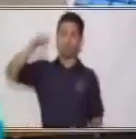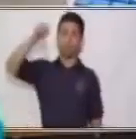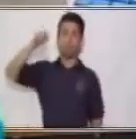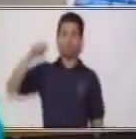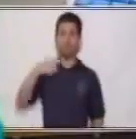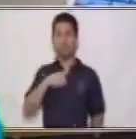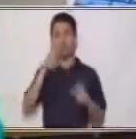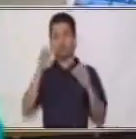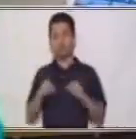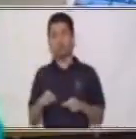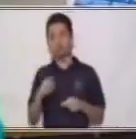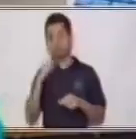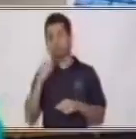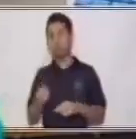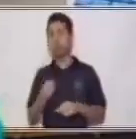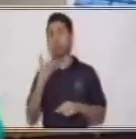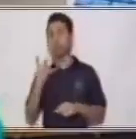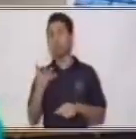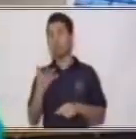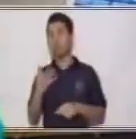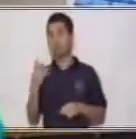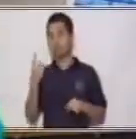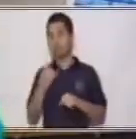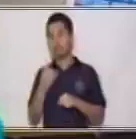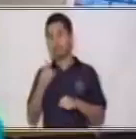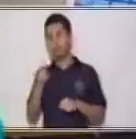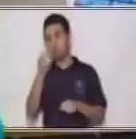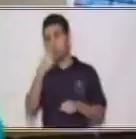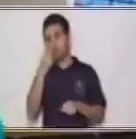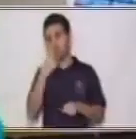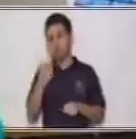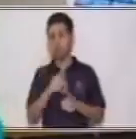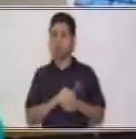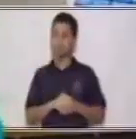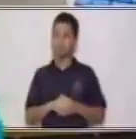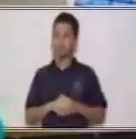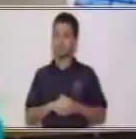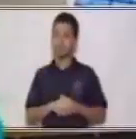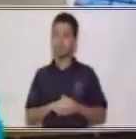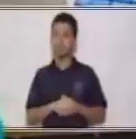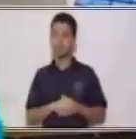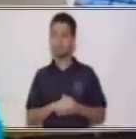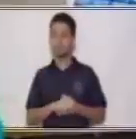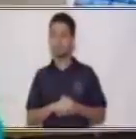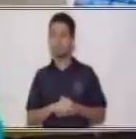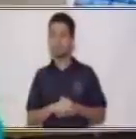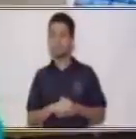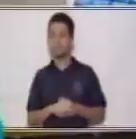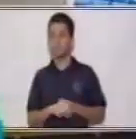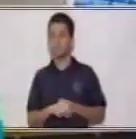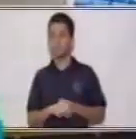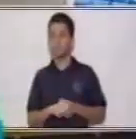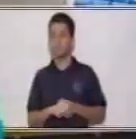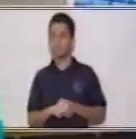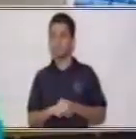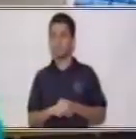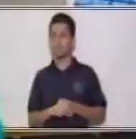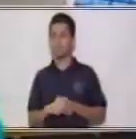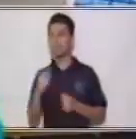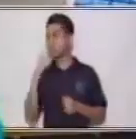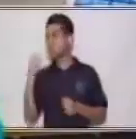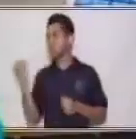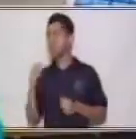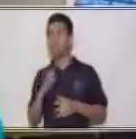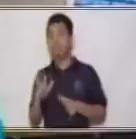esto dependerá cuánto vamos a tomar de este medicamento. Muy bien, ya que hemos visto estas medidas, vamos a